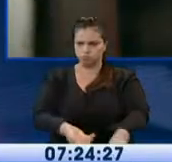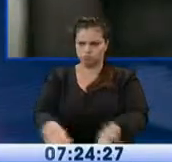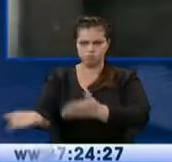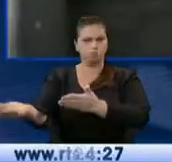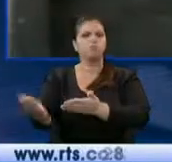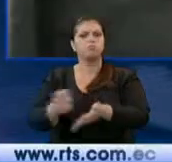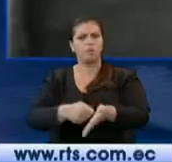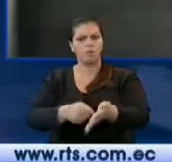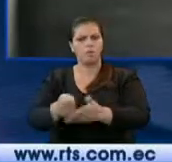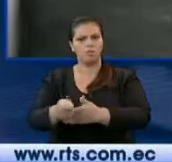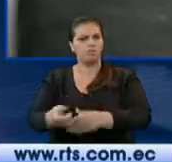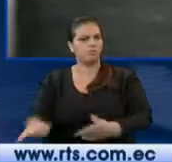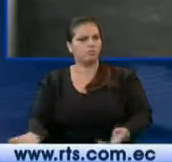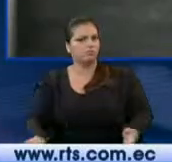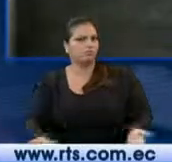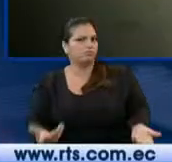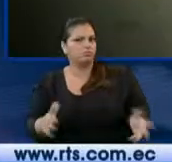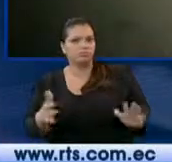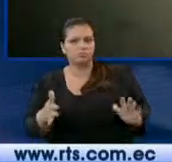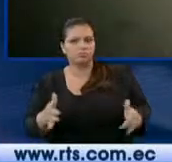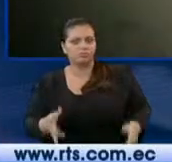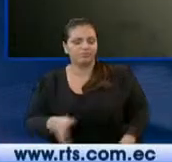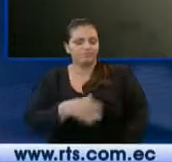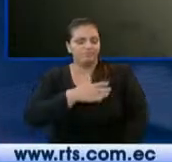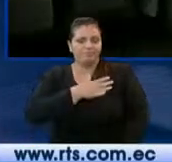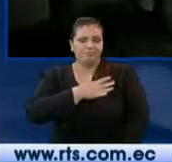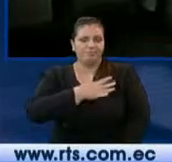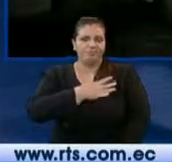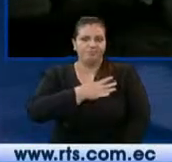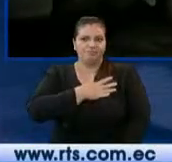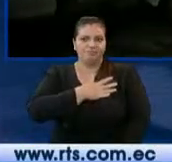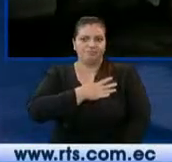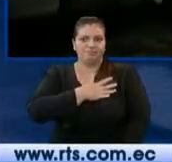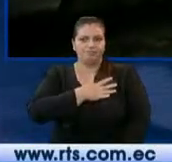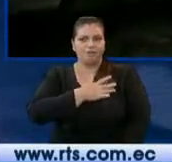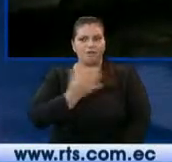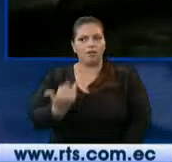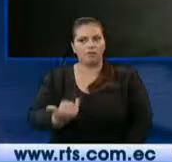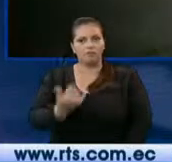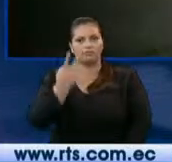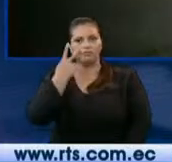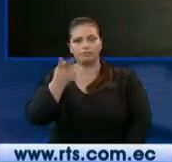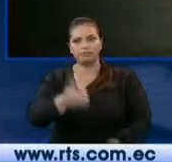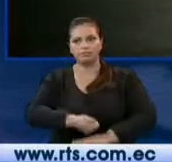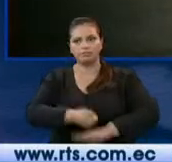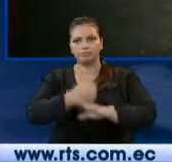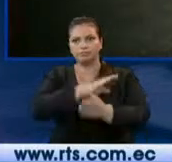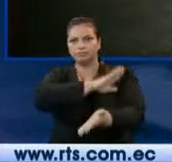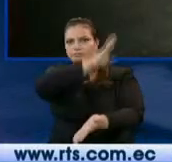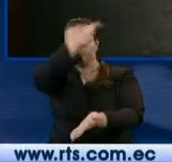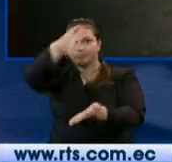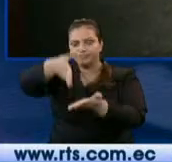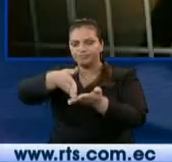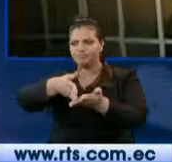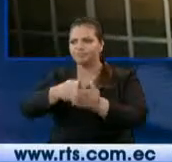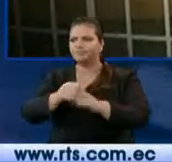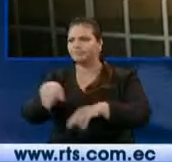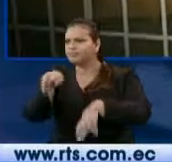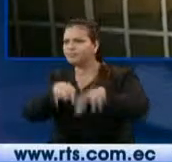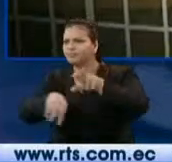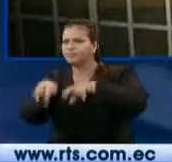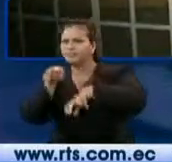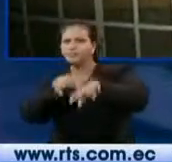Es una lástima. Ahí está la autoridad clausurando el sitio. Lo ideal hubiera sido